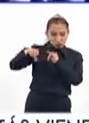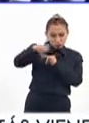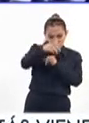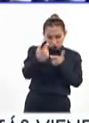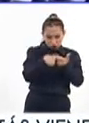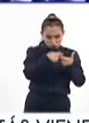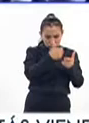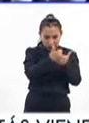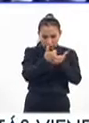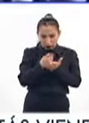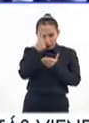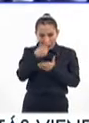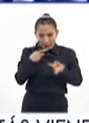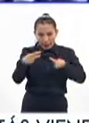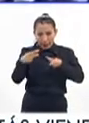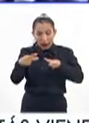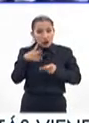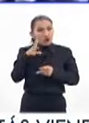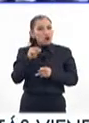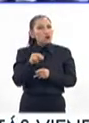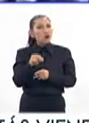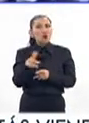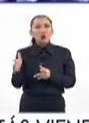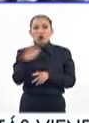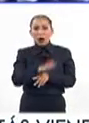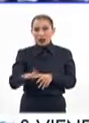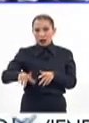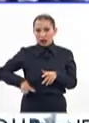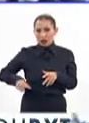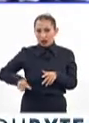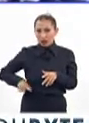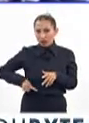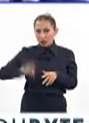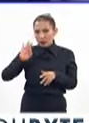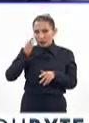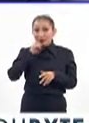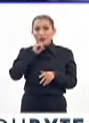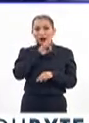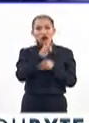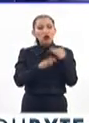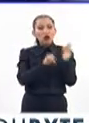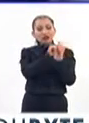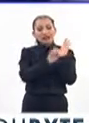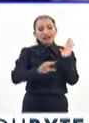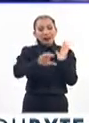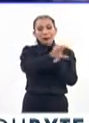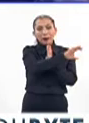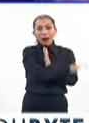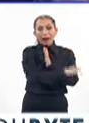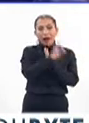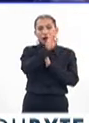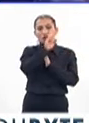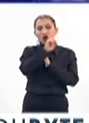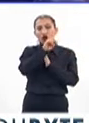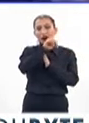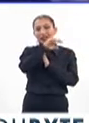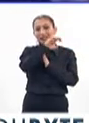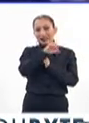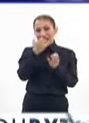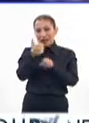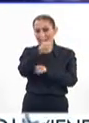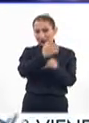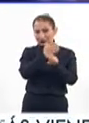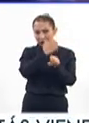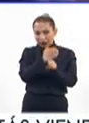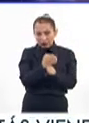institucionales para que este se pueda desarrollar, no en el ámbito del gobierno federal, sino en todo el sistema nacional forense en los estados de la